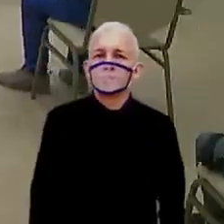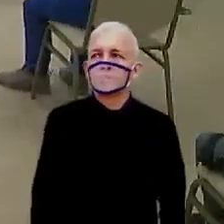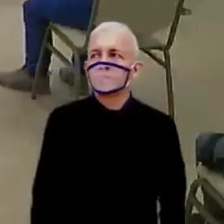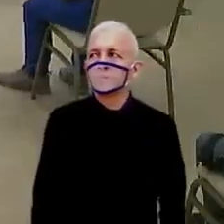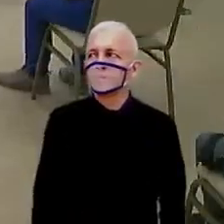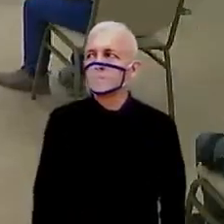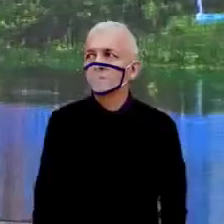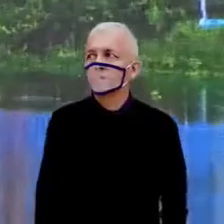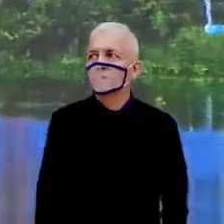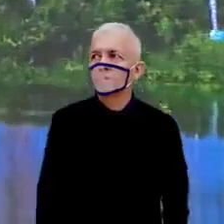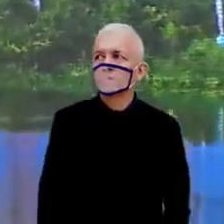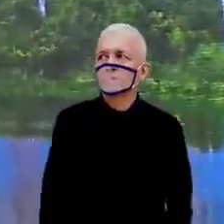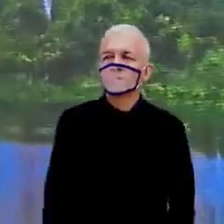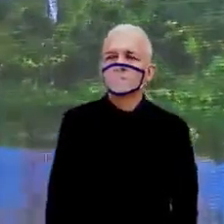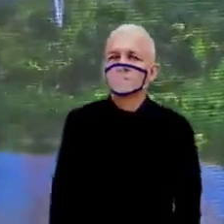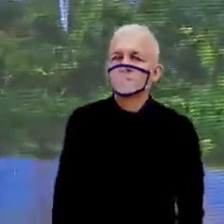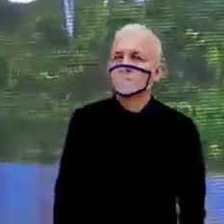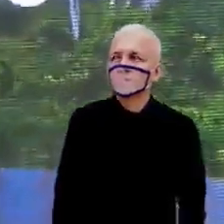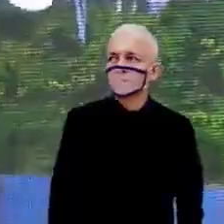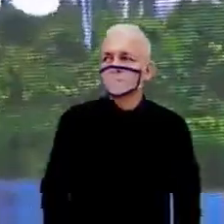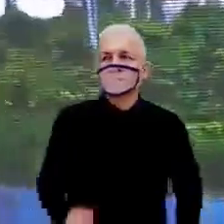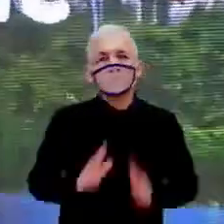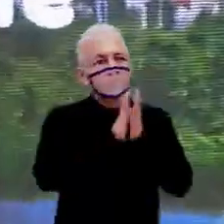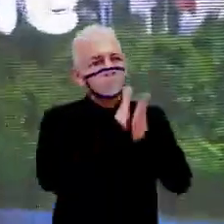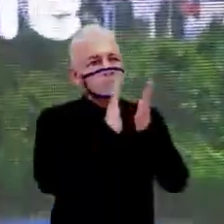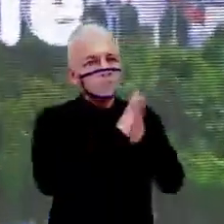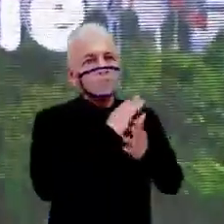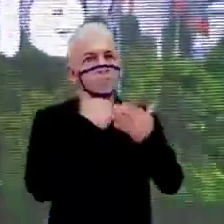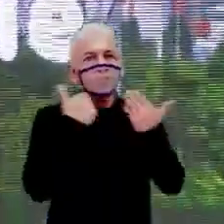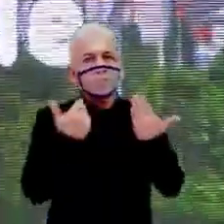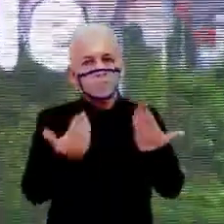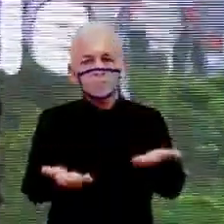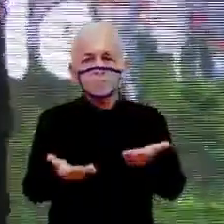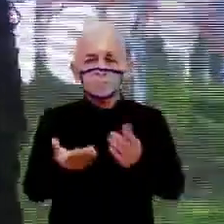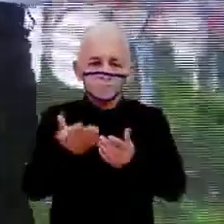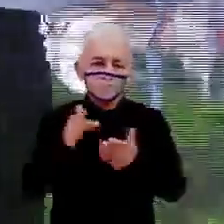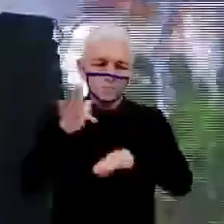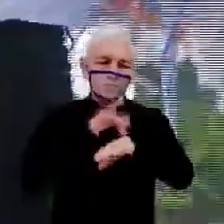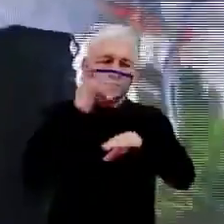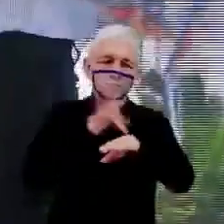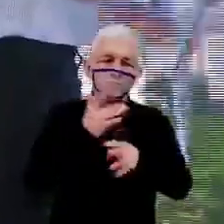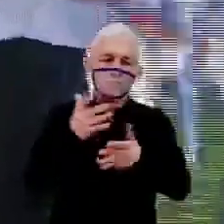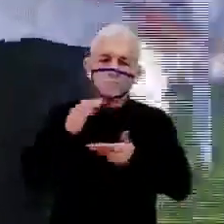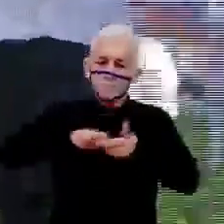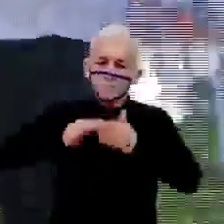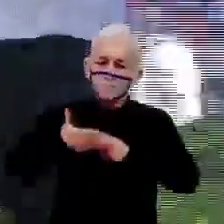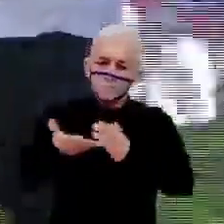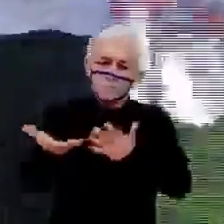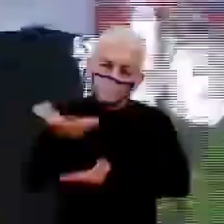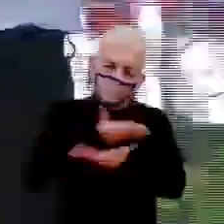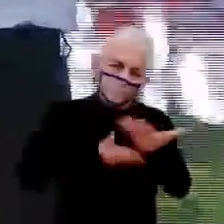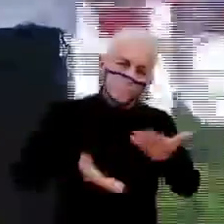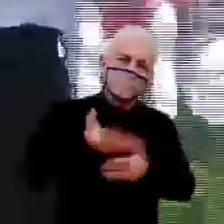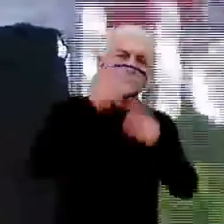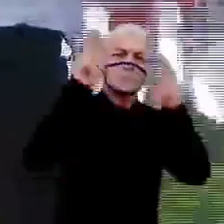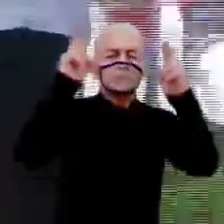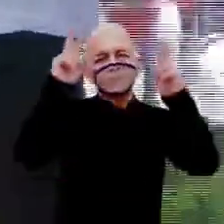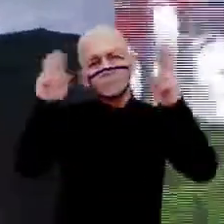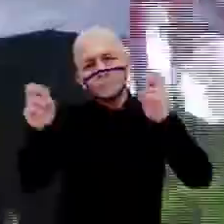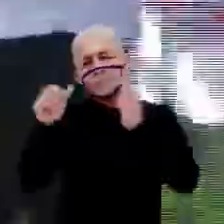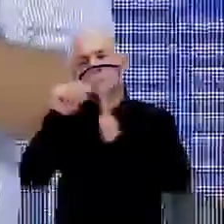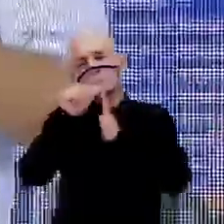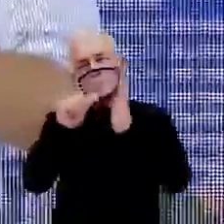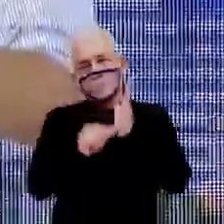Bueno, yo quisiera que Albert nos contara un poco además los procesos de socialización que ha hecho con la comunidad, hablándole de este gran